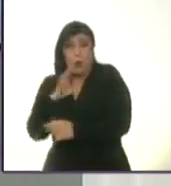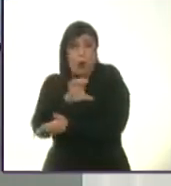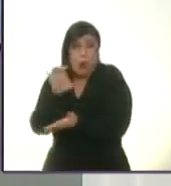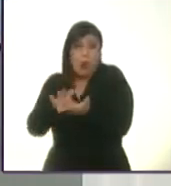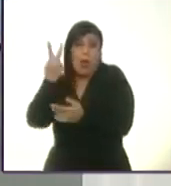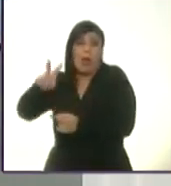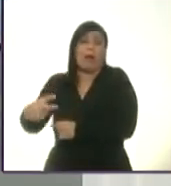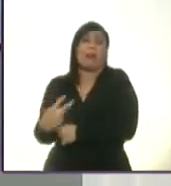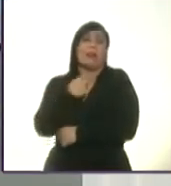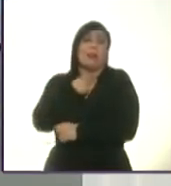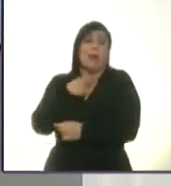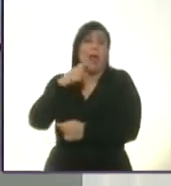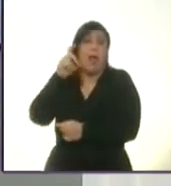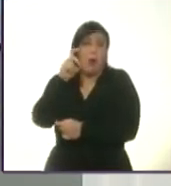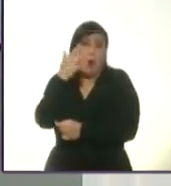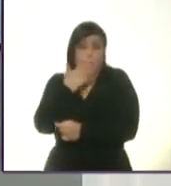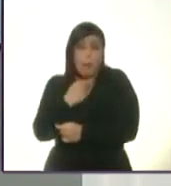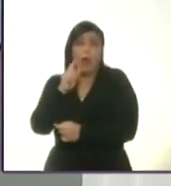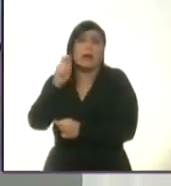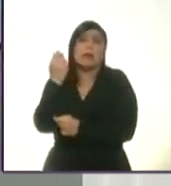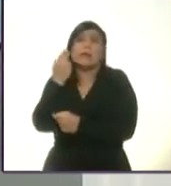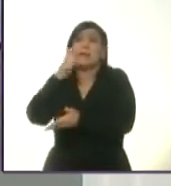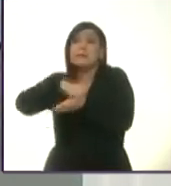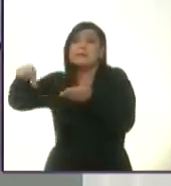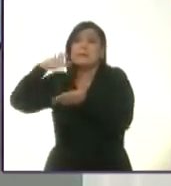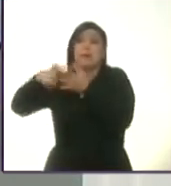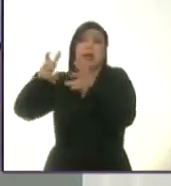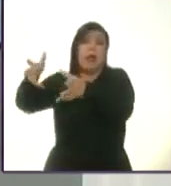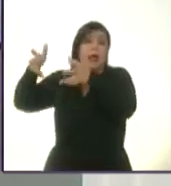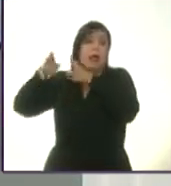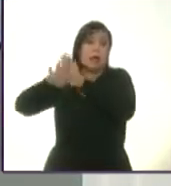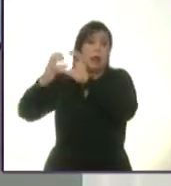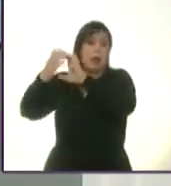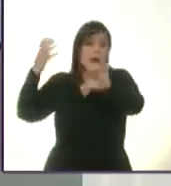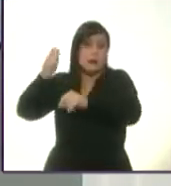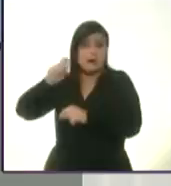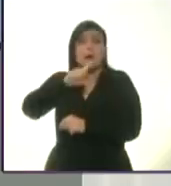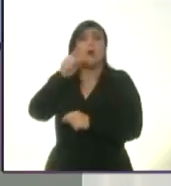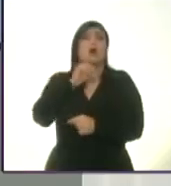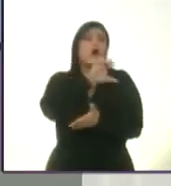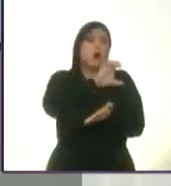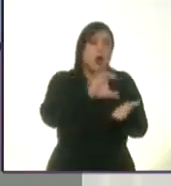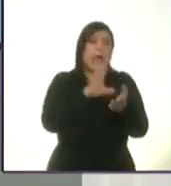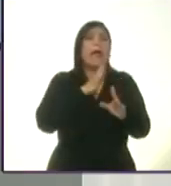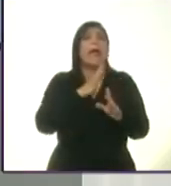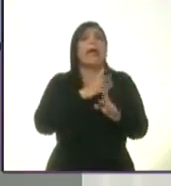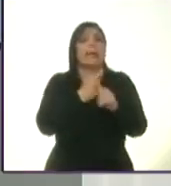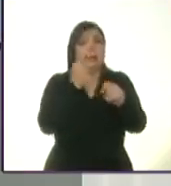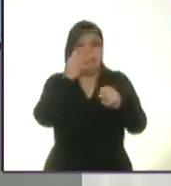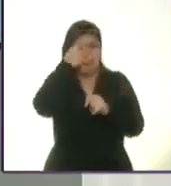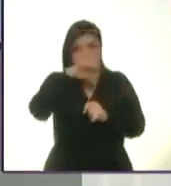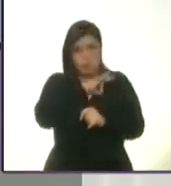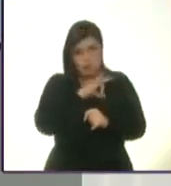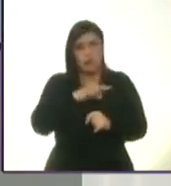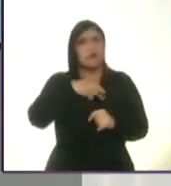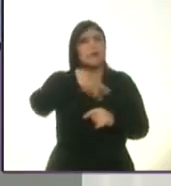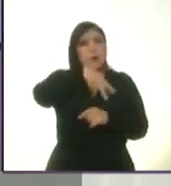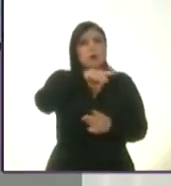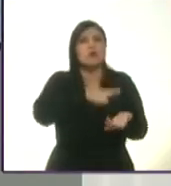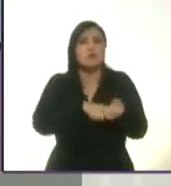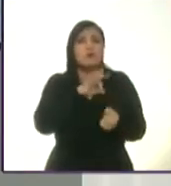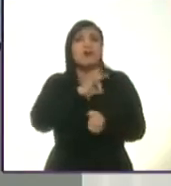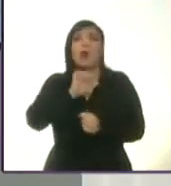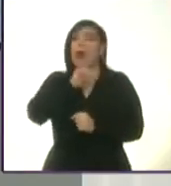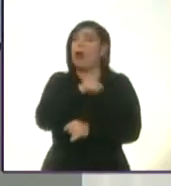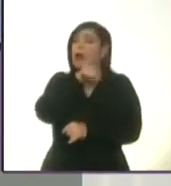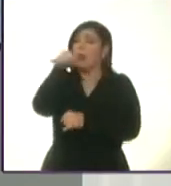agua y que tienen que comprarlas por pipas hay colonias donde tenemos transporte público accesible pero tenemos otras colonias